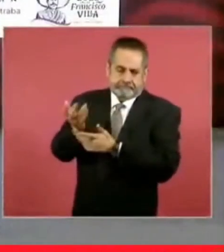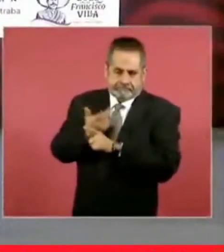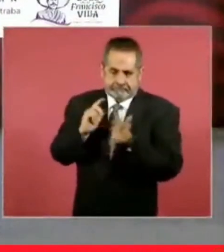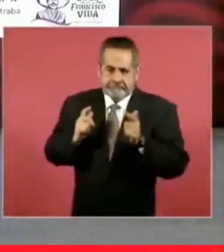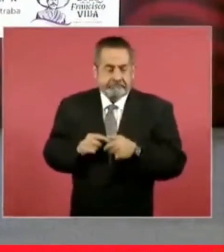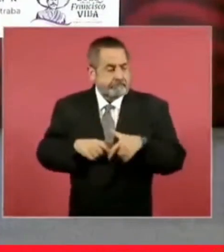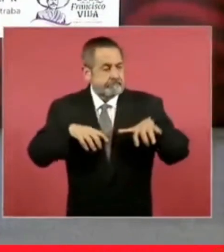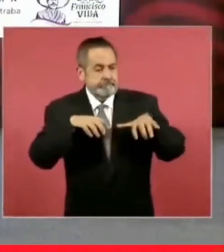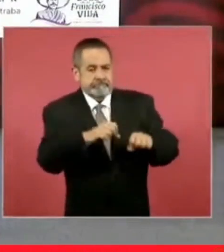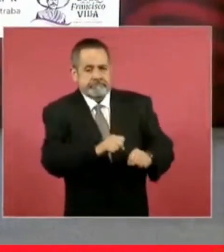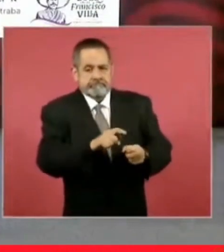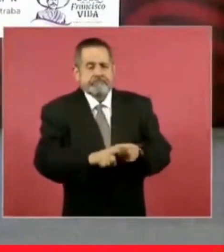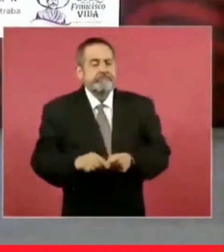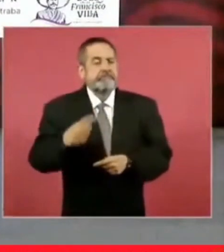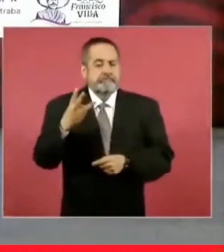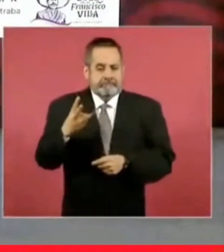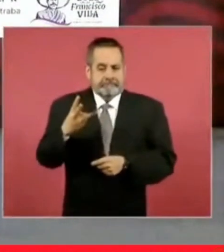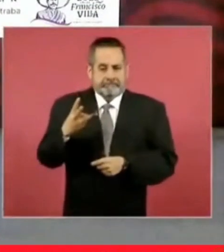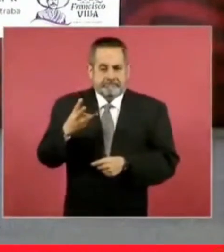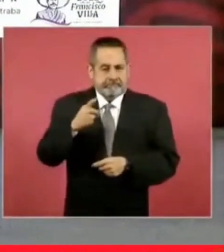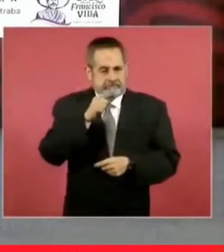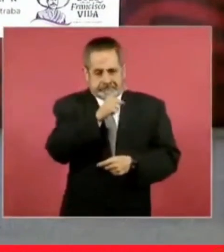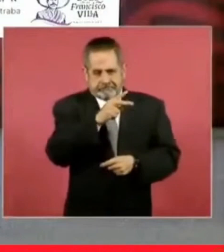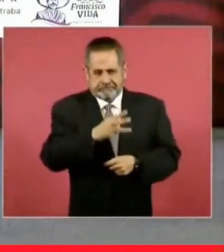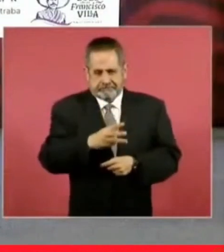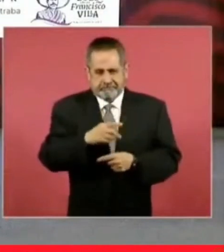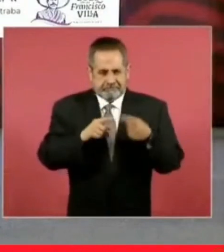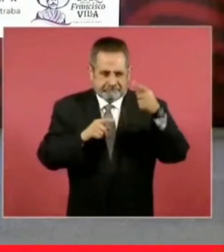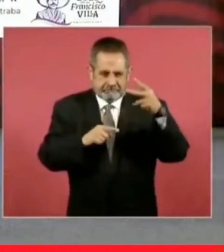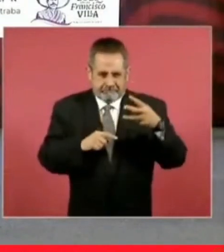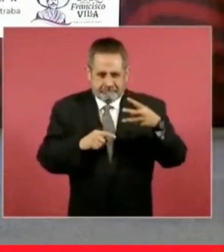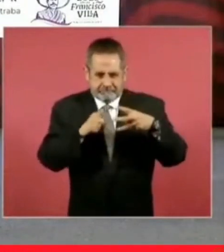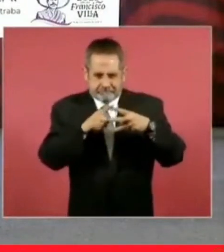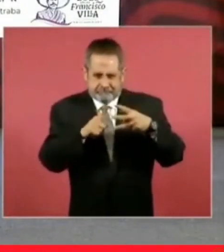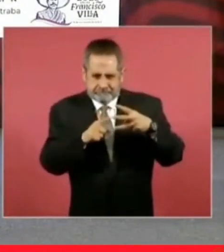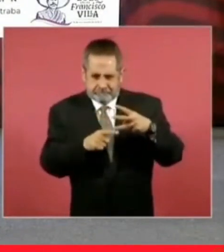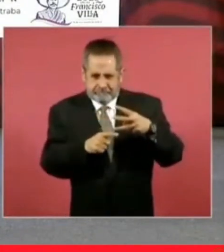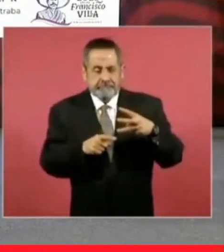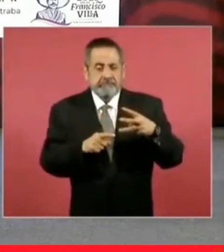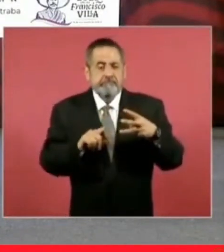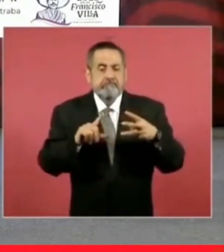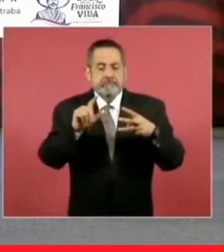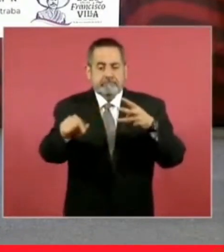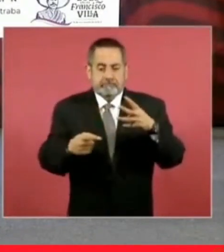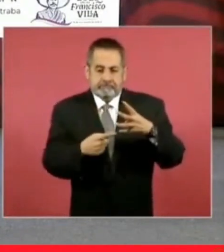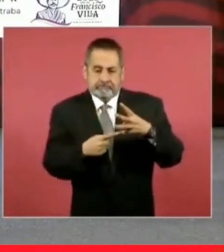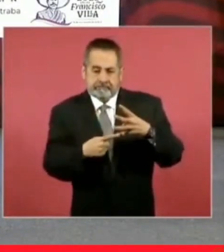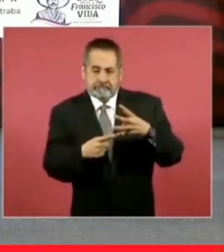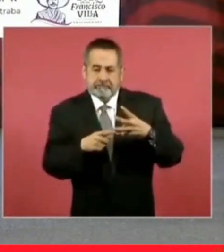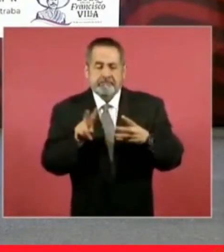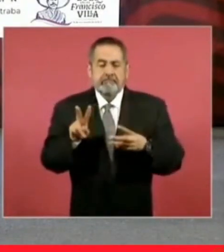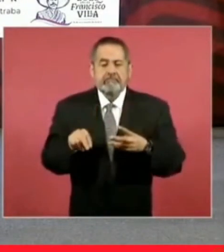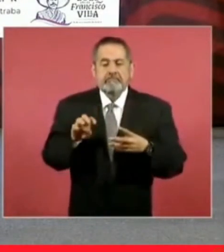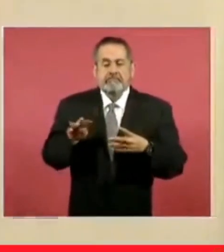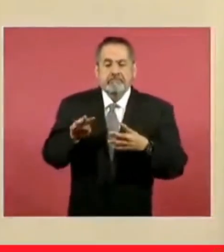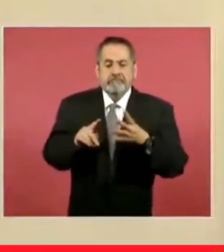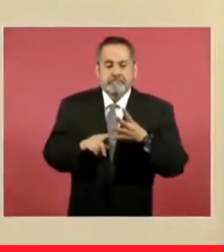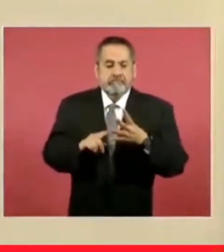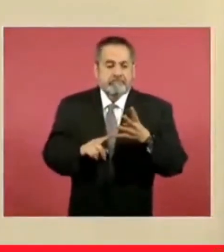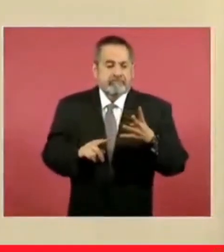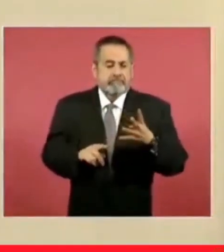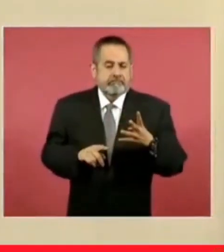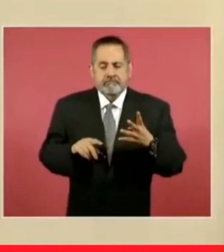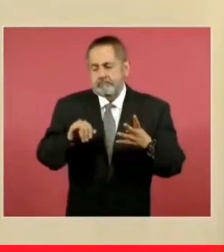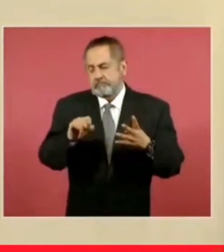se detuvo a tres a los tres primeros luego en 2019 se detuvo a estos dos José y